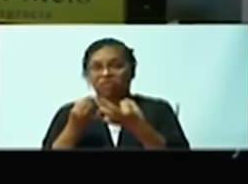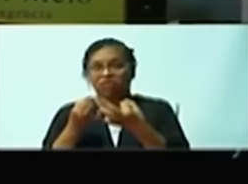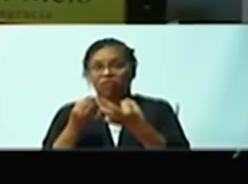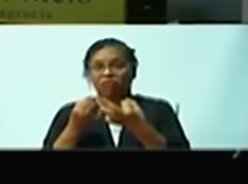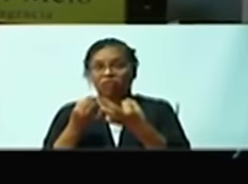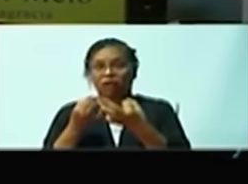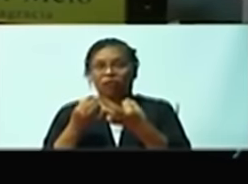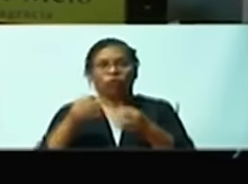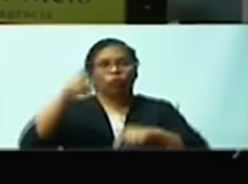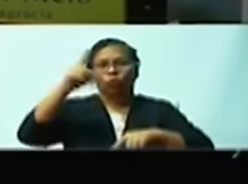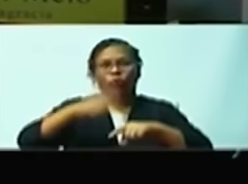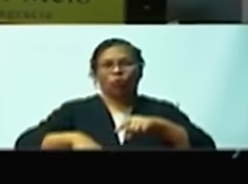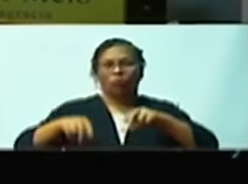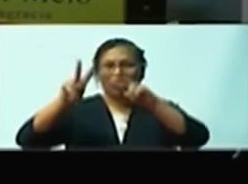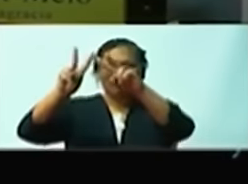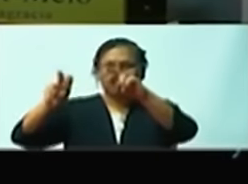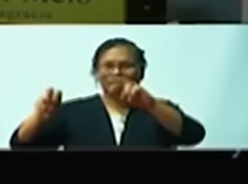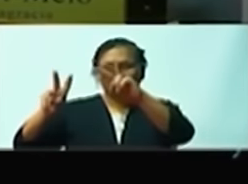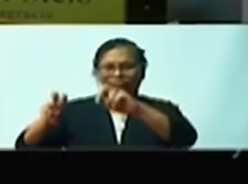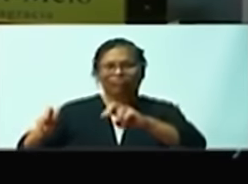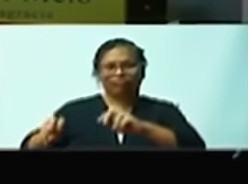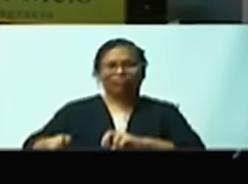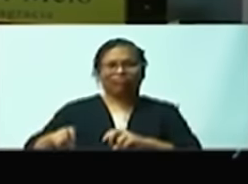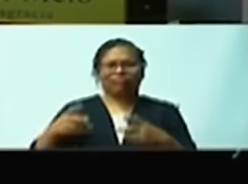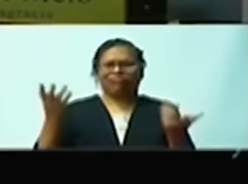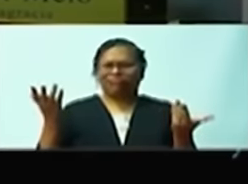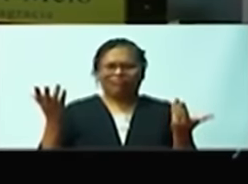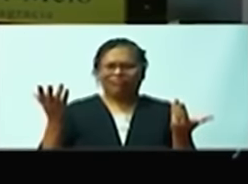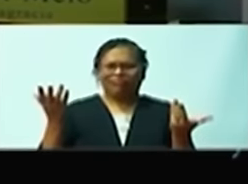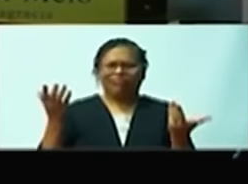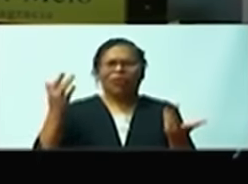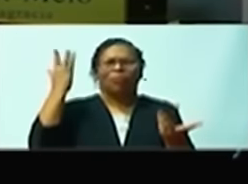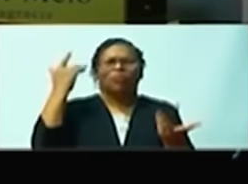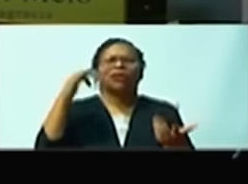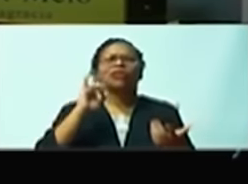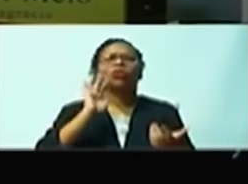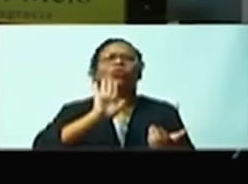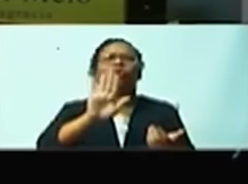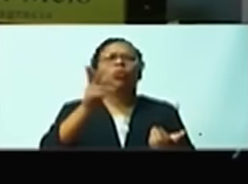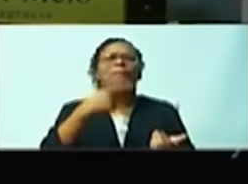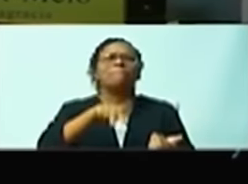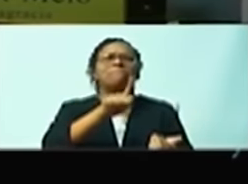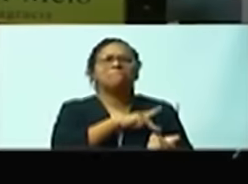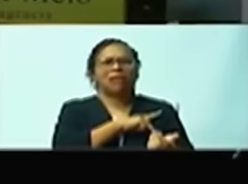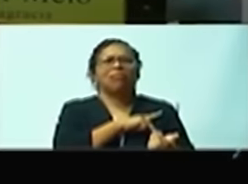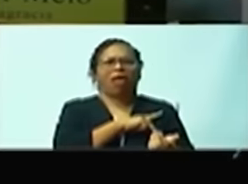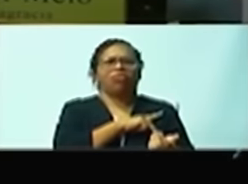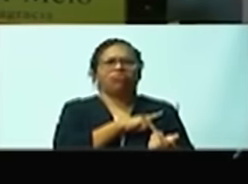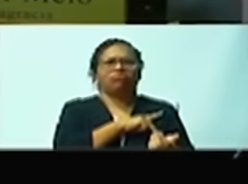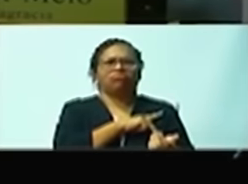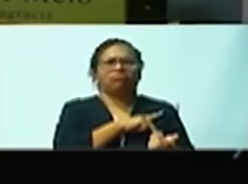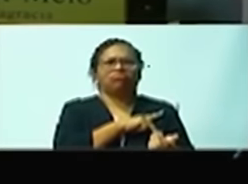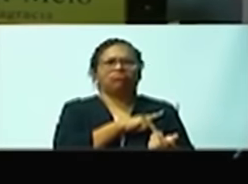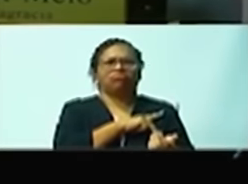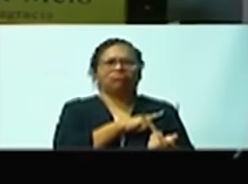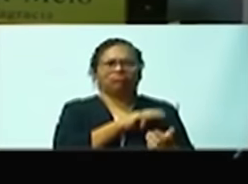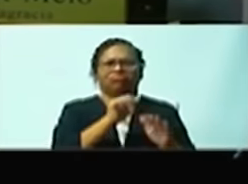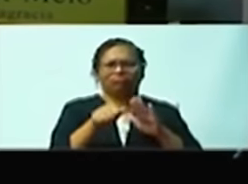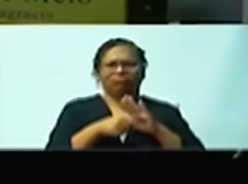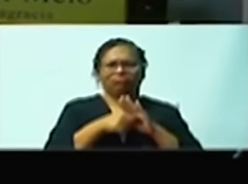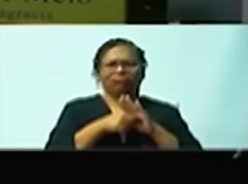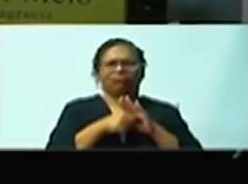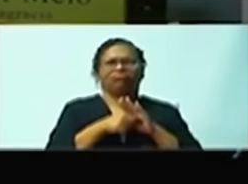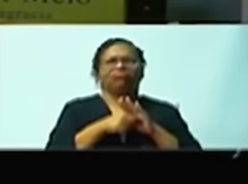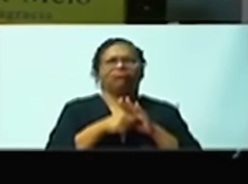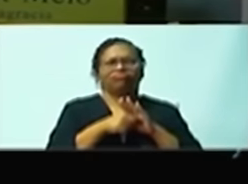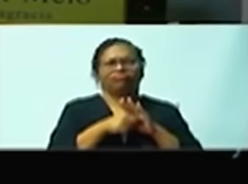fue descartada por la comisión, pero entendíamos que iba a mejorar el texto de la ley